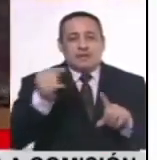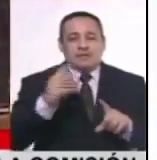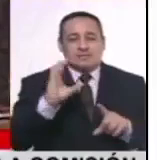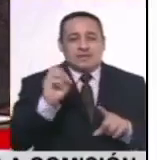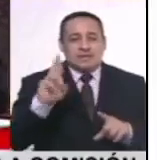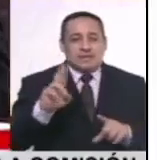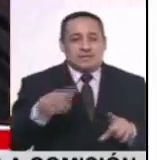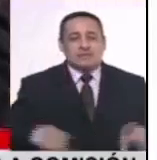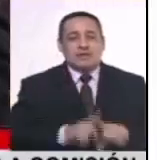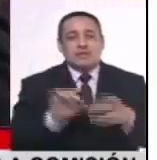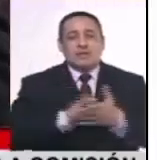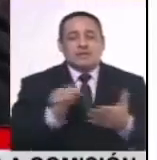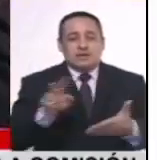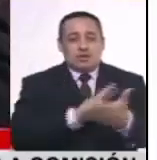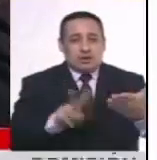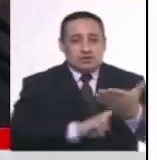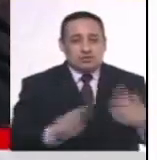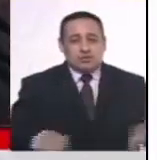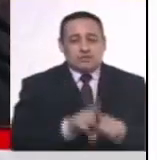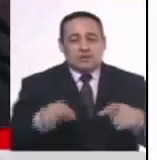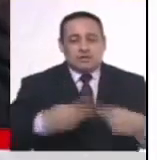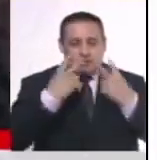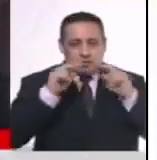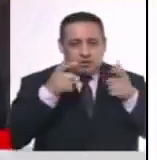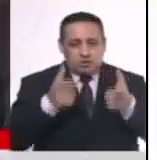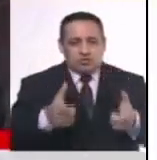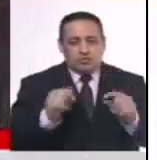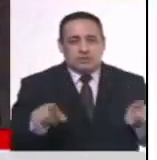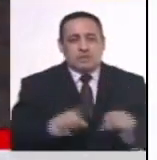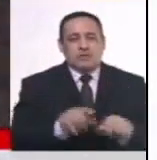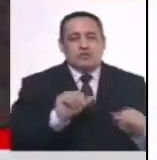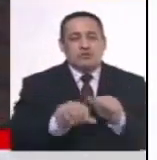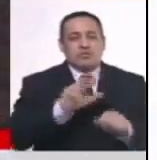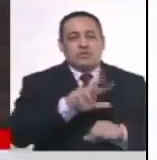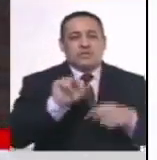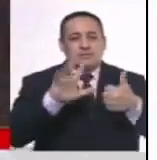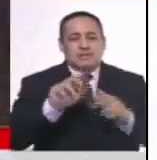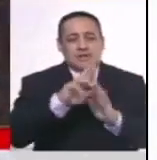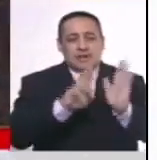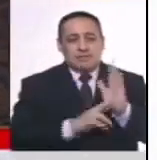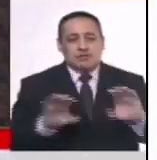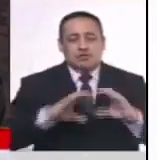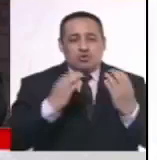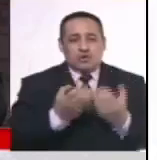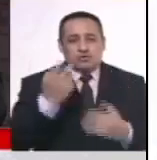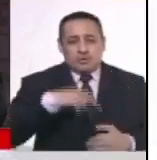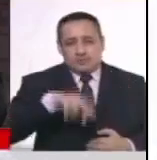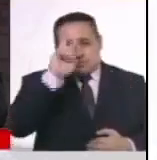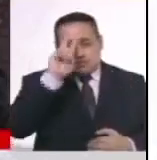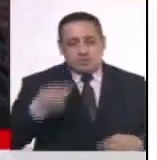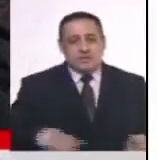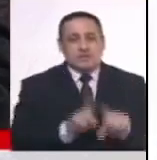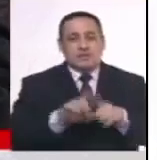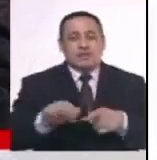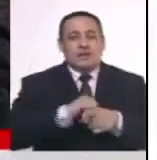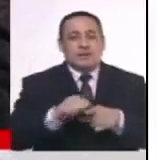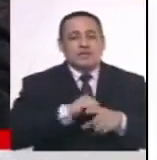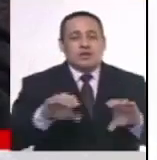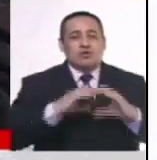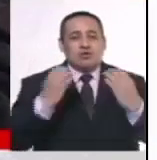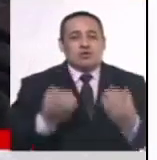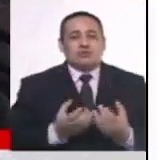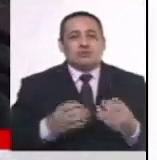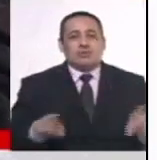410-2022-2023-ADP-D-CR, que se dio lectura y en estricta observancia del artículo 36 del reglamento del Congreso de la República y las prácticas